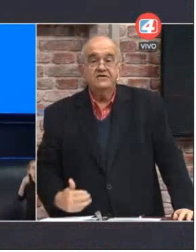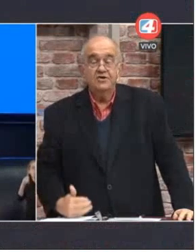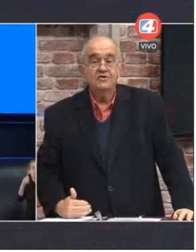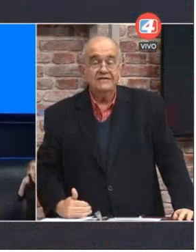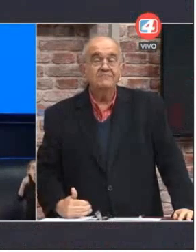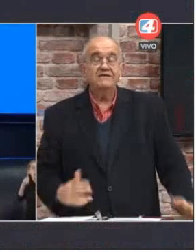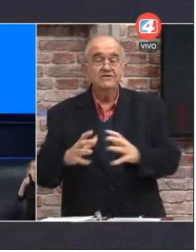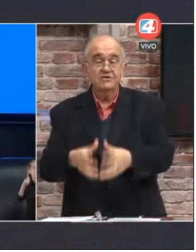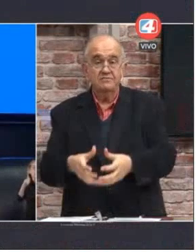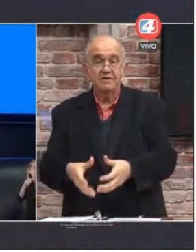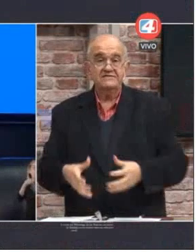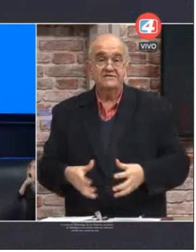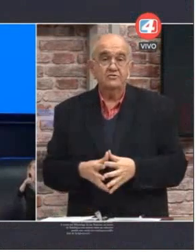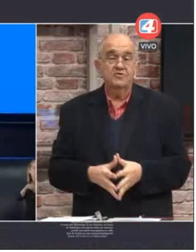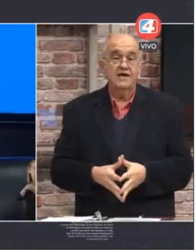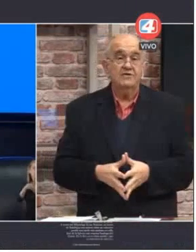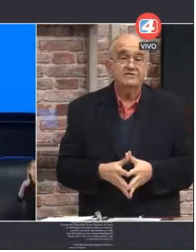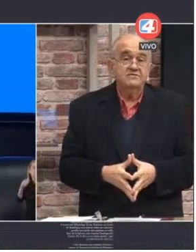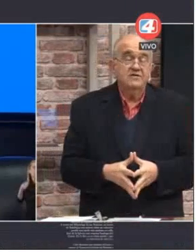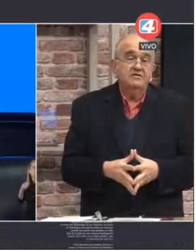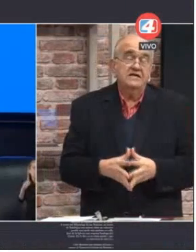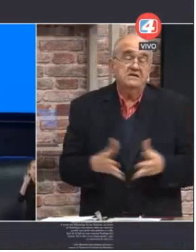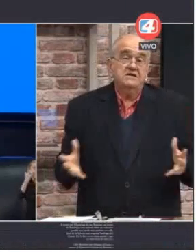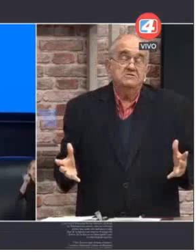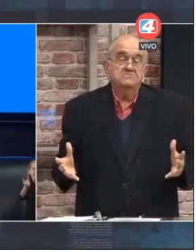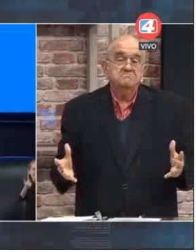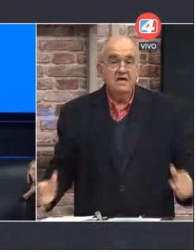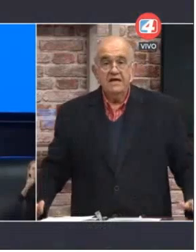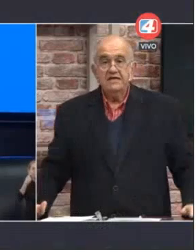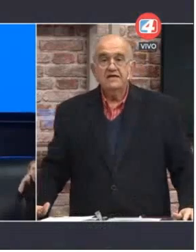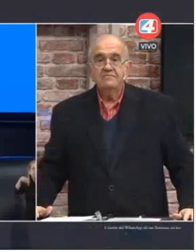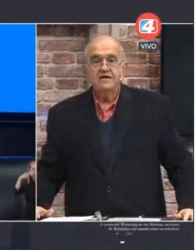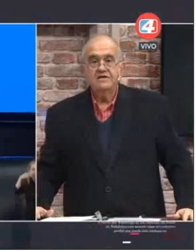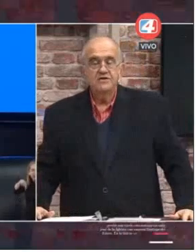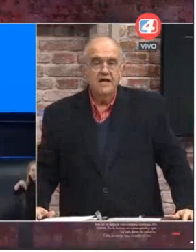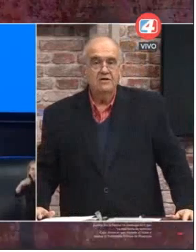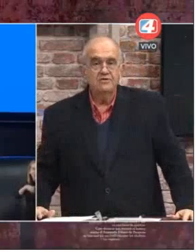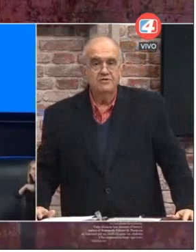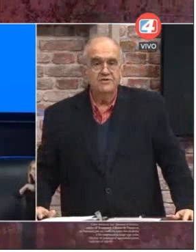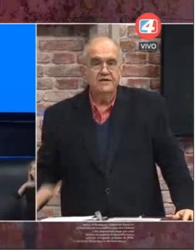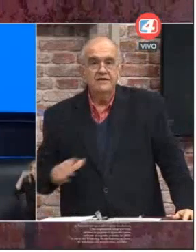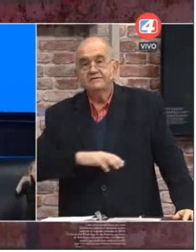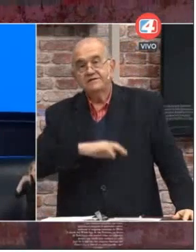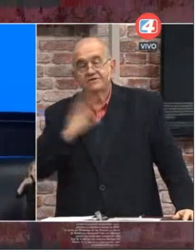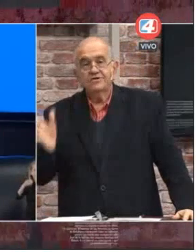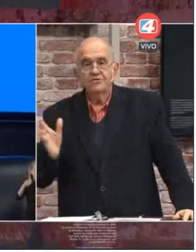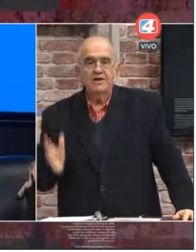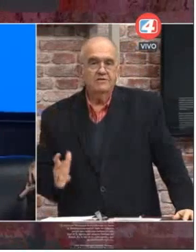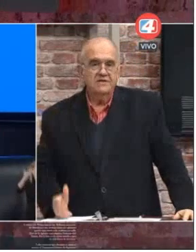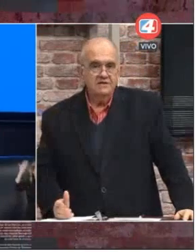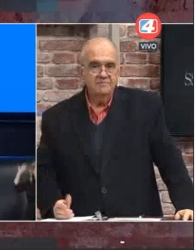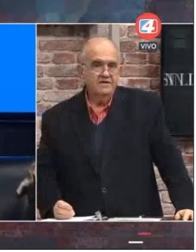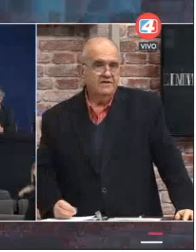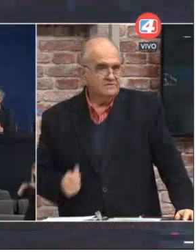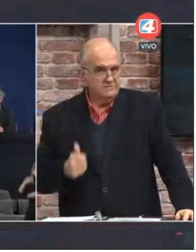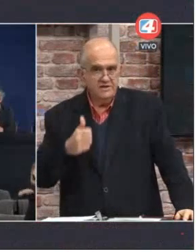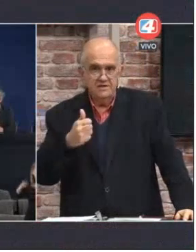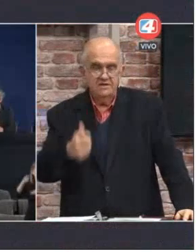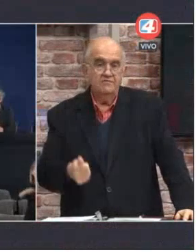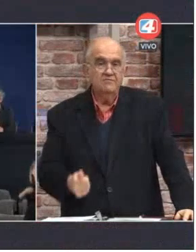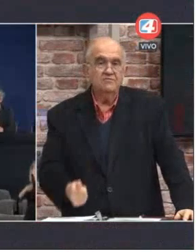y todos están pidiendo que pase esto pero claro silvina batakis quedó en el medio de algo donde de todos lados le tiran piedras